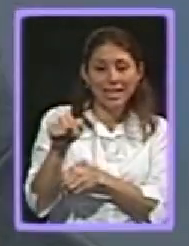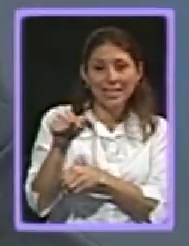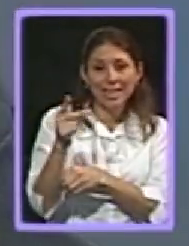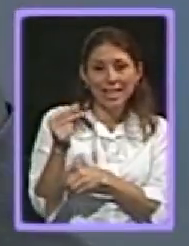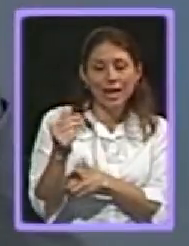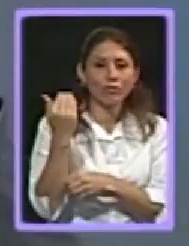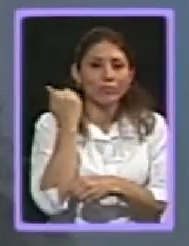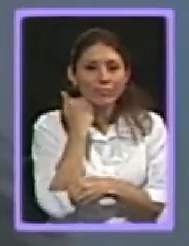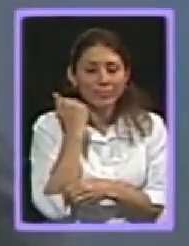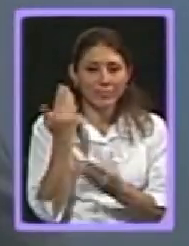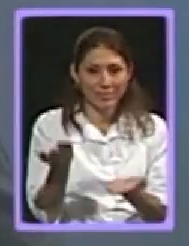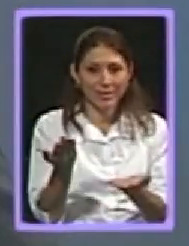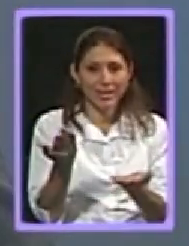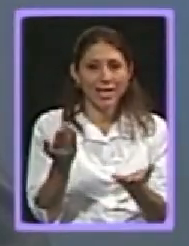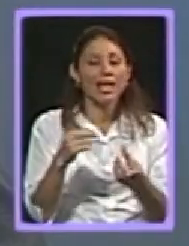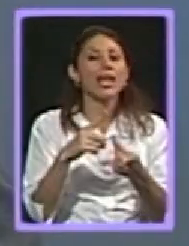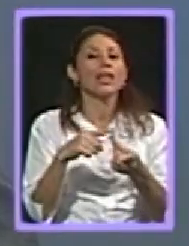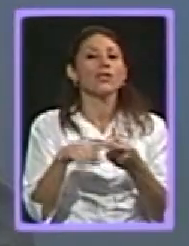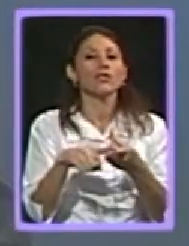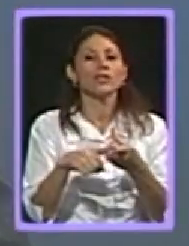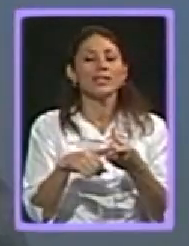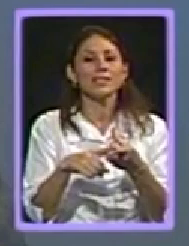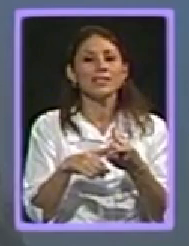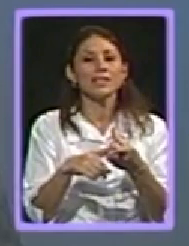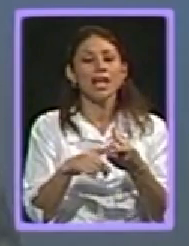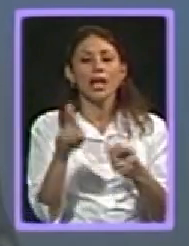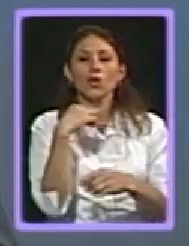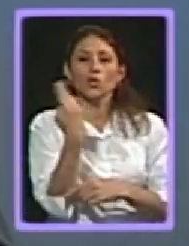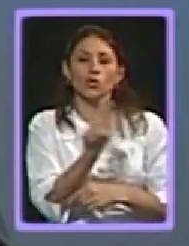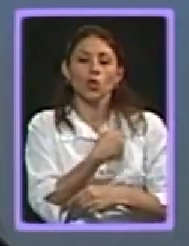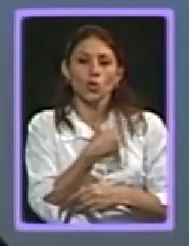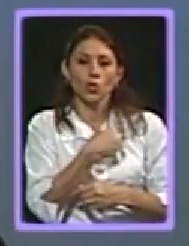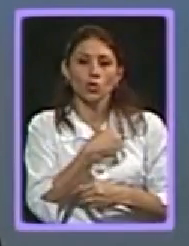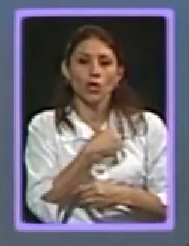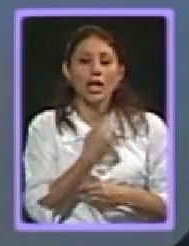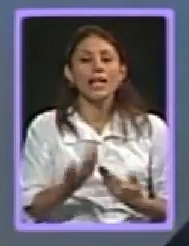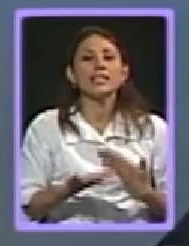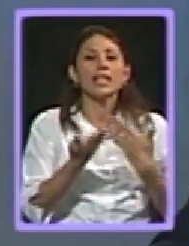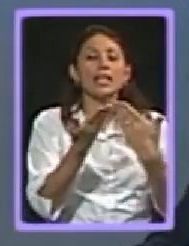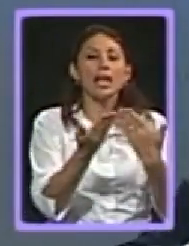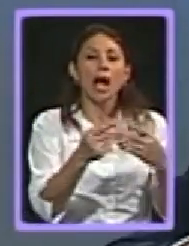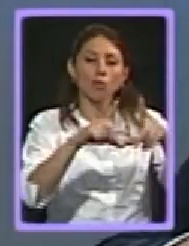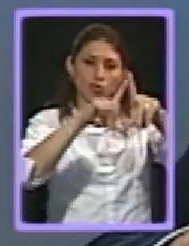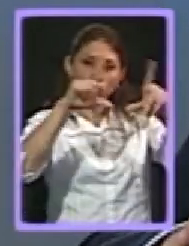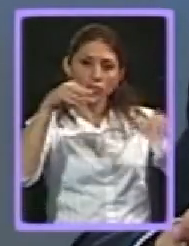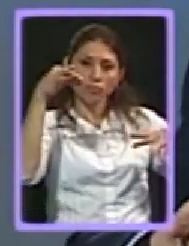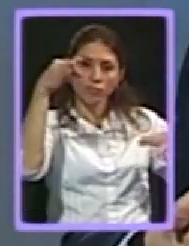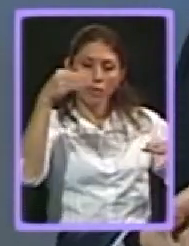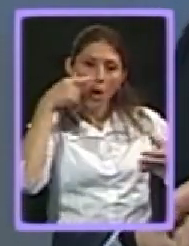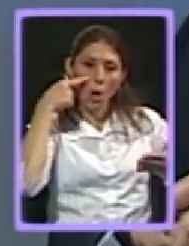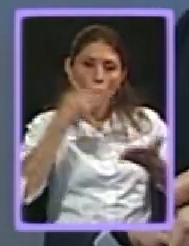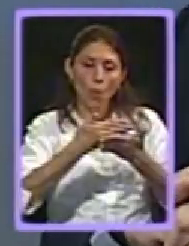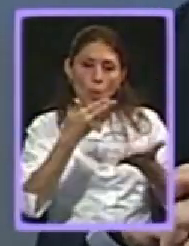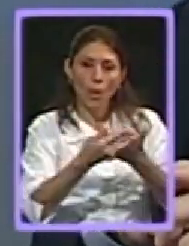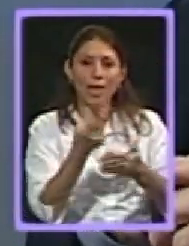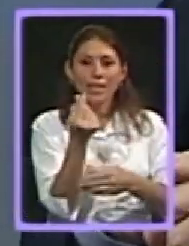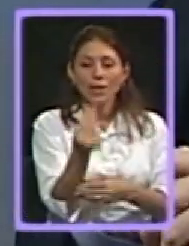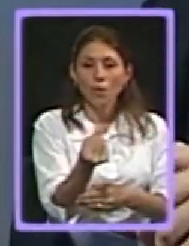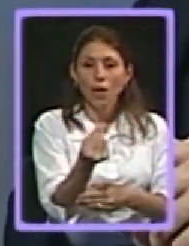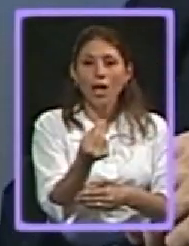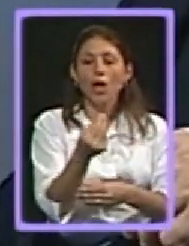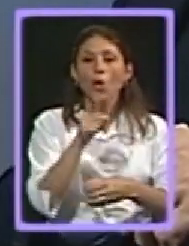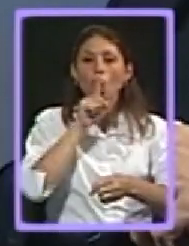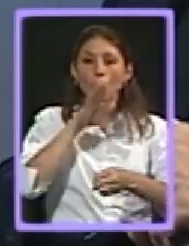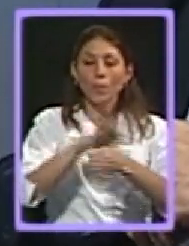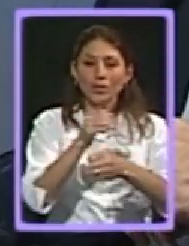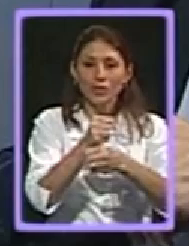papá y mamá que son. Y por ende, entonces, nosotros les entregamos estados de cuenta, les entregamos compromisos de gestión, les